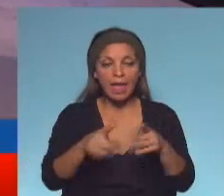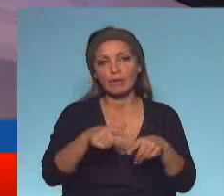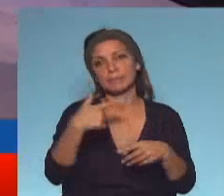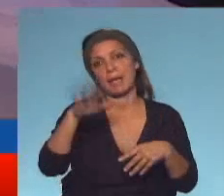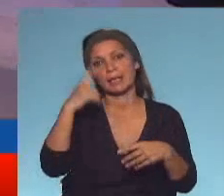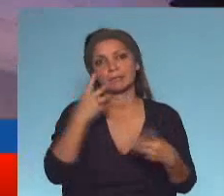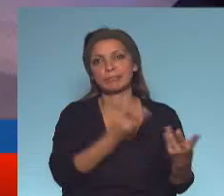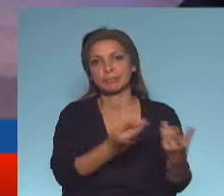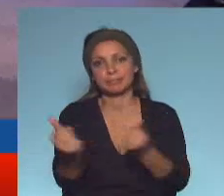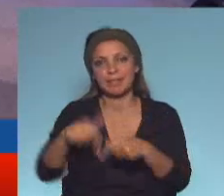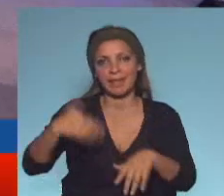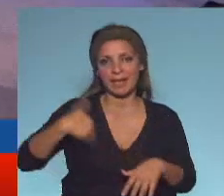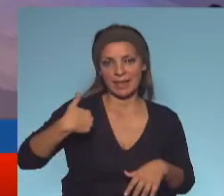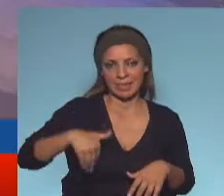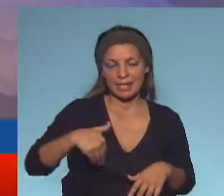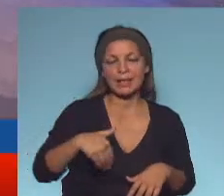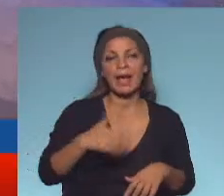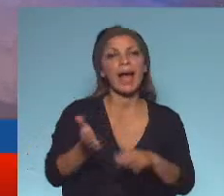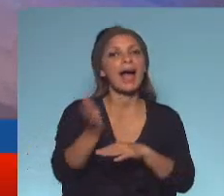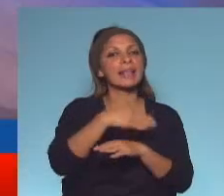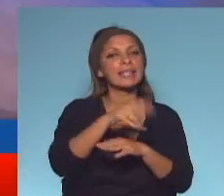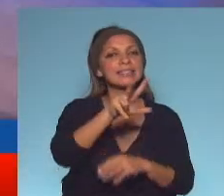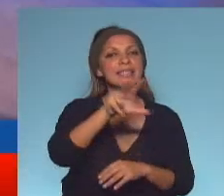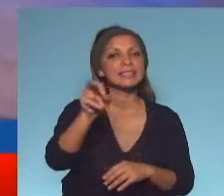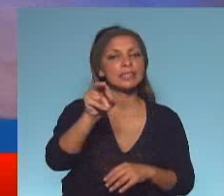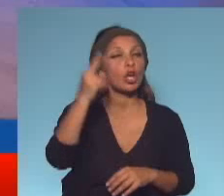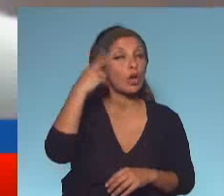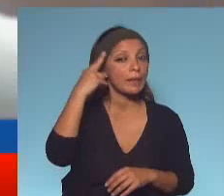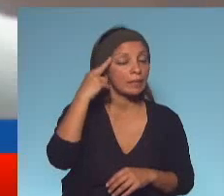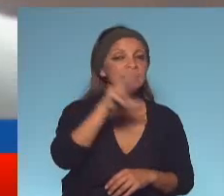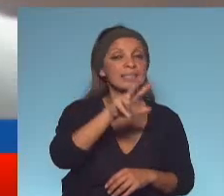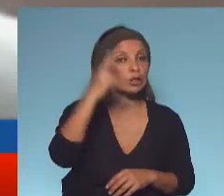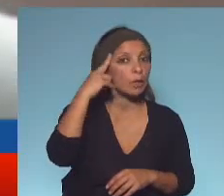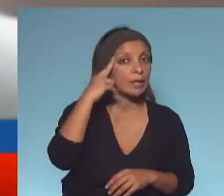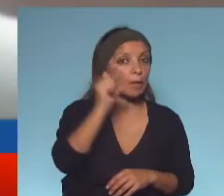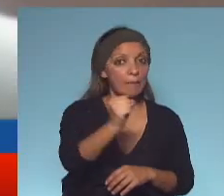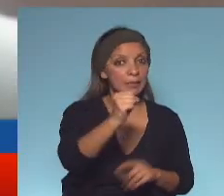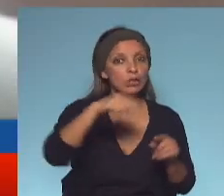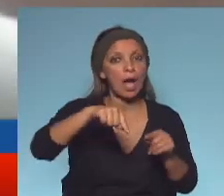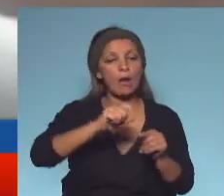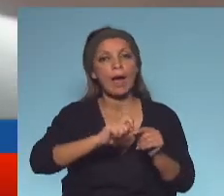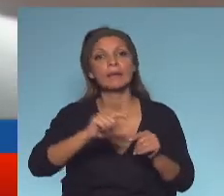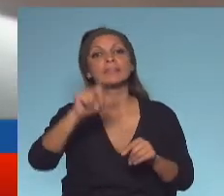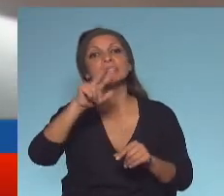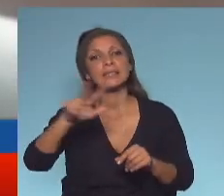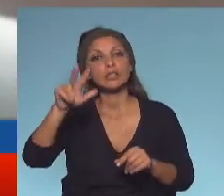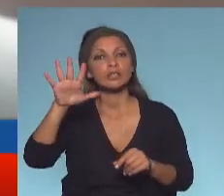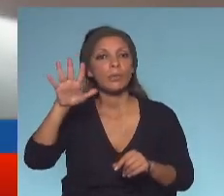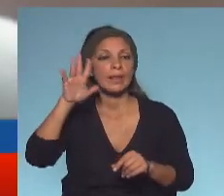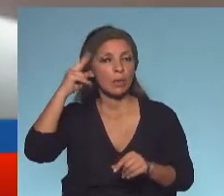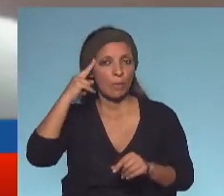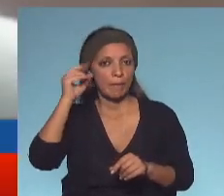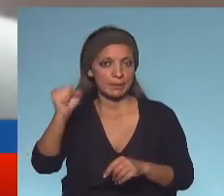requerido de Argentina, que estaba a 399 pesos, va a estar ahora a 359